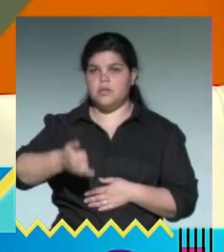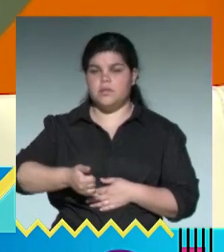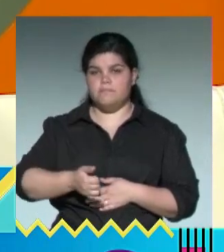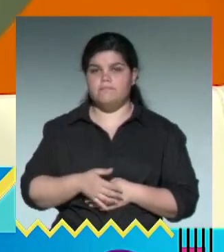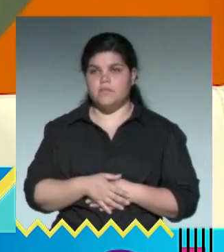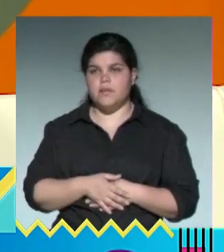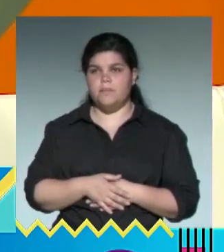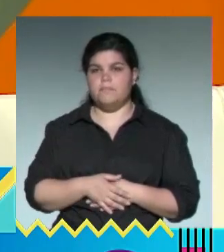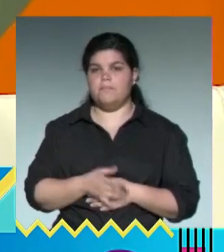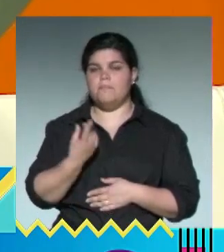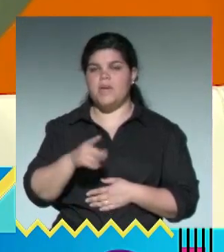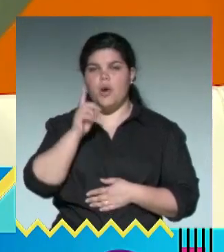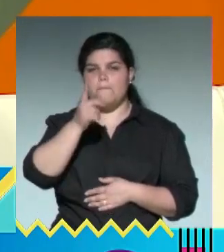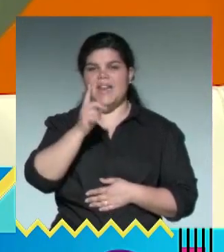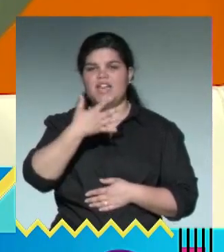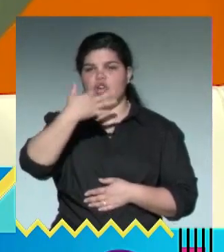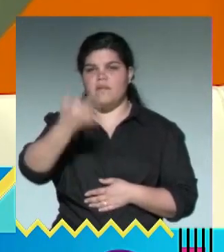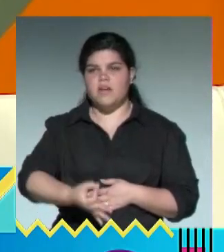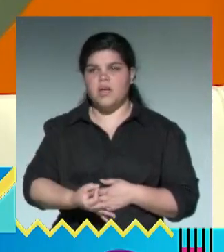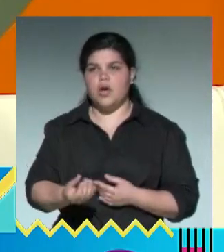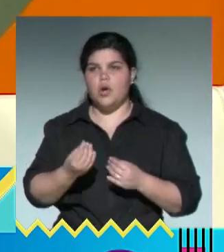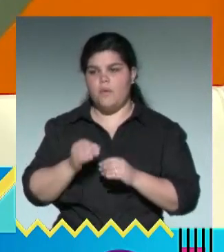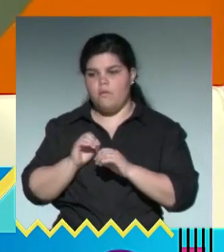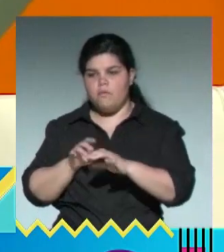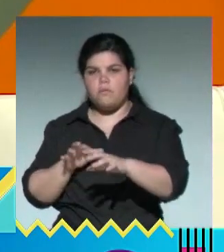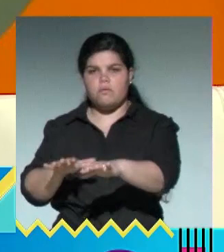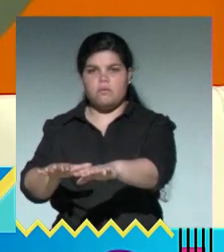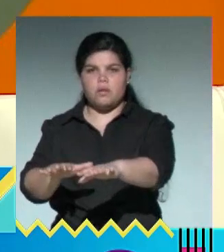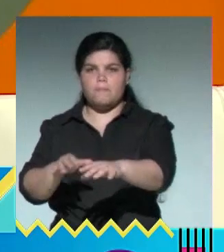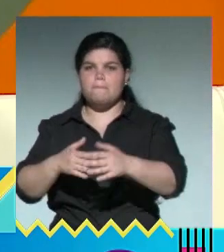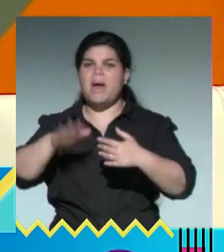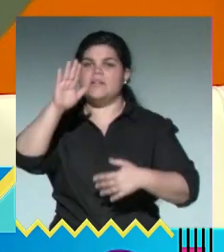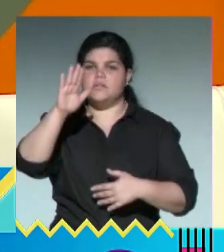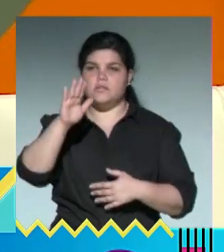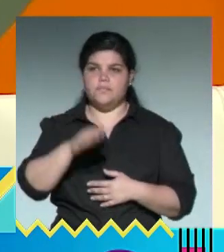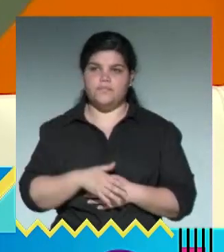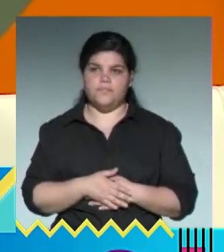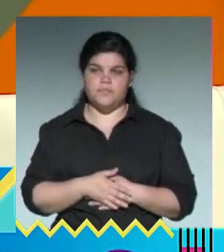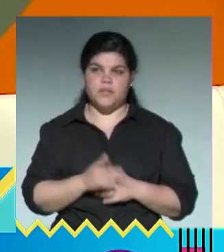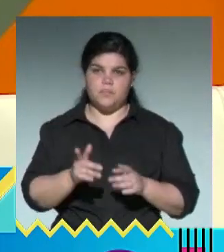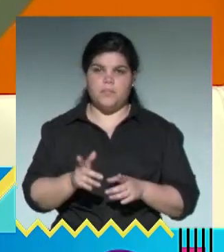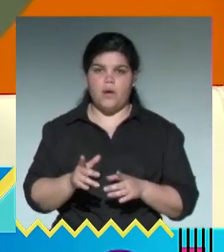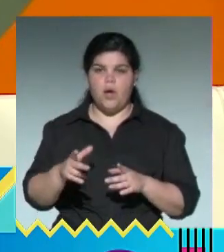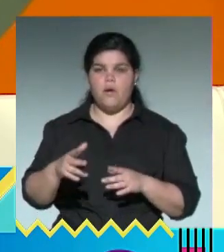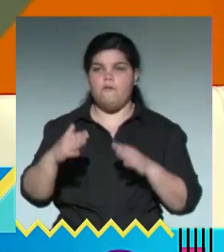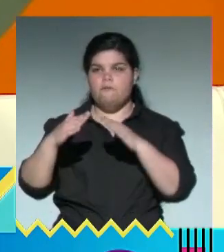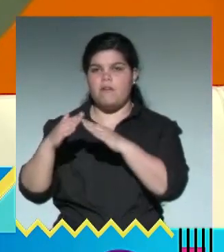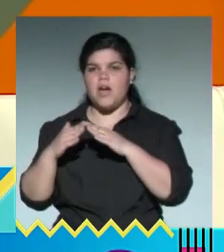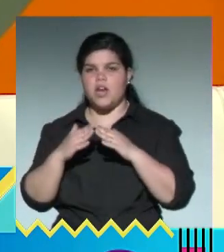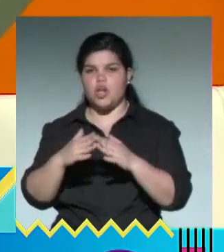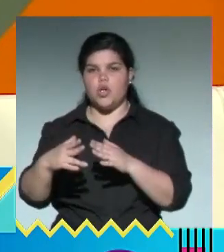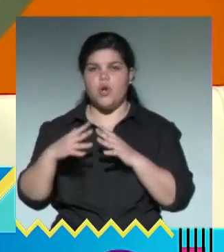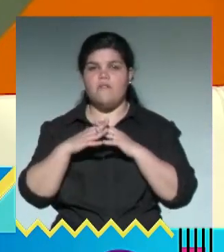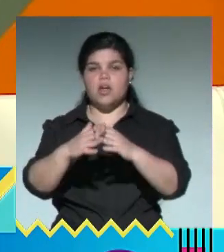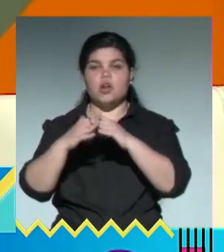lugares urbanos, o sea, para el otro lado no me acuerdo, para este lado tenés de llegó a los primeros barrios privados, pero después tenés